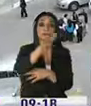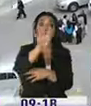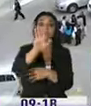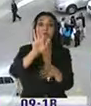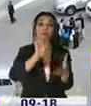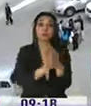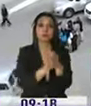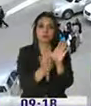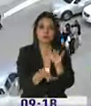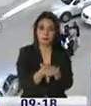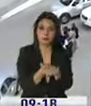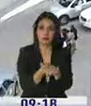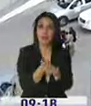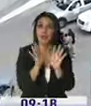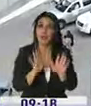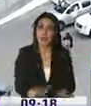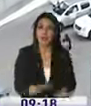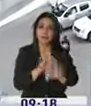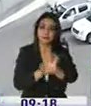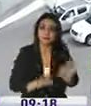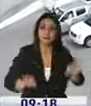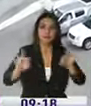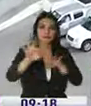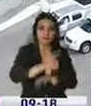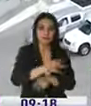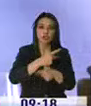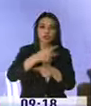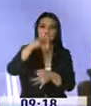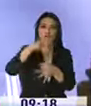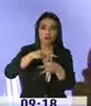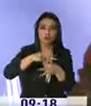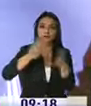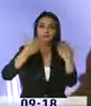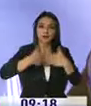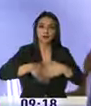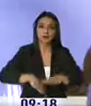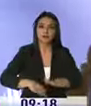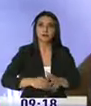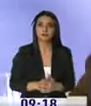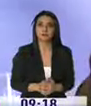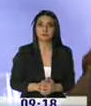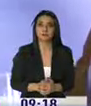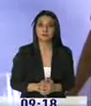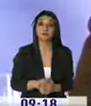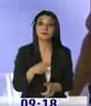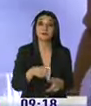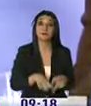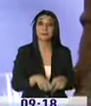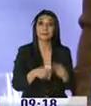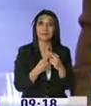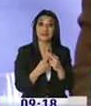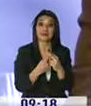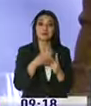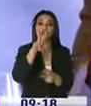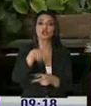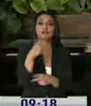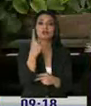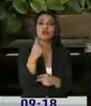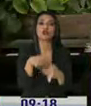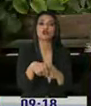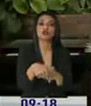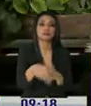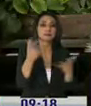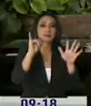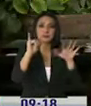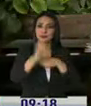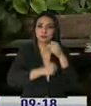noviembre. Esto como parte de la renovación parcial del CNE, ya que asumieron sus cargos en el 2011. Sin